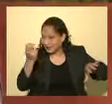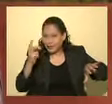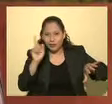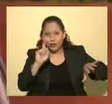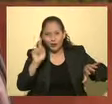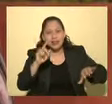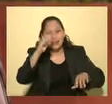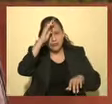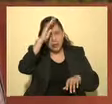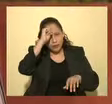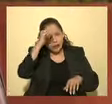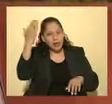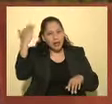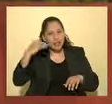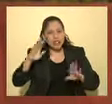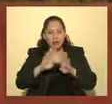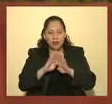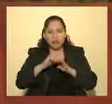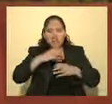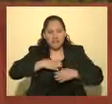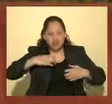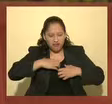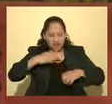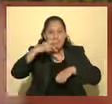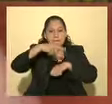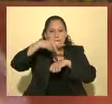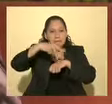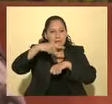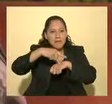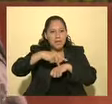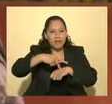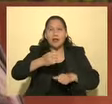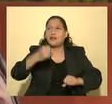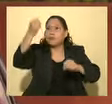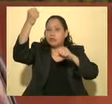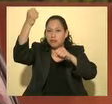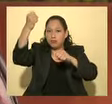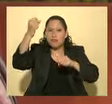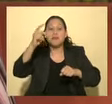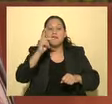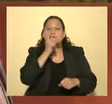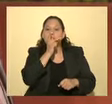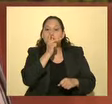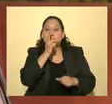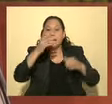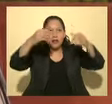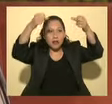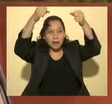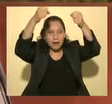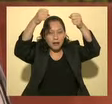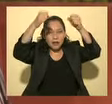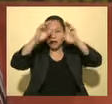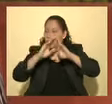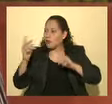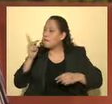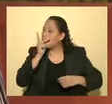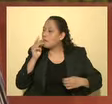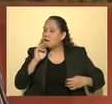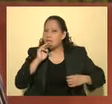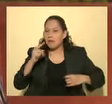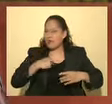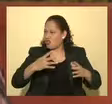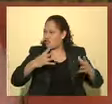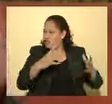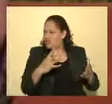¿Te acuerdas cuando estaba el simio en la roca que levanta Así quedan los papás cuando están en medio de un pleito, el que gana